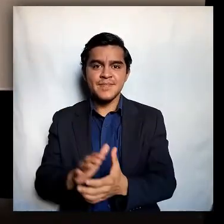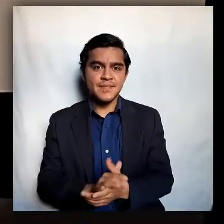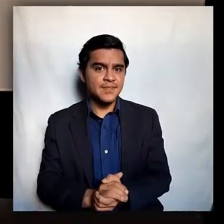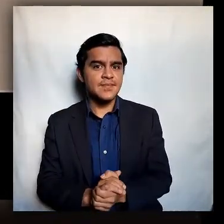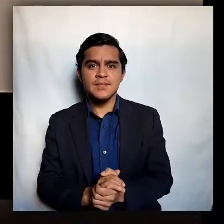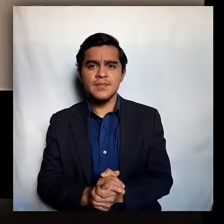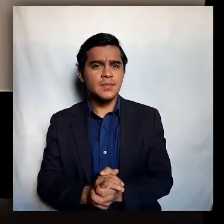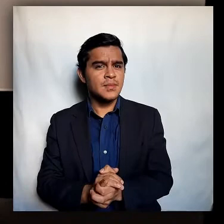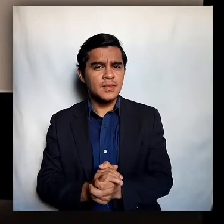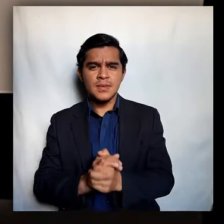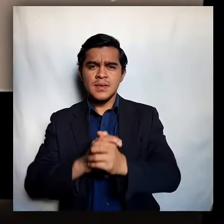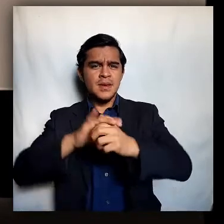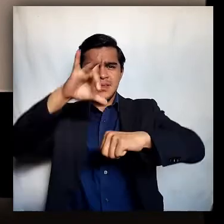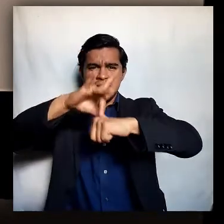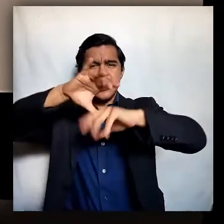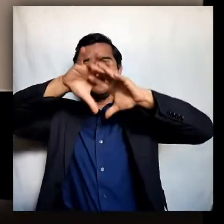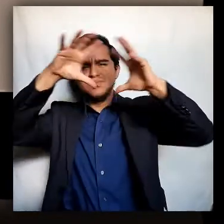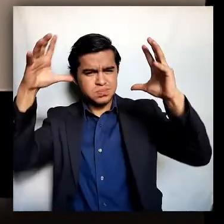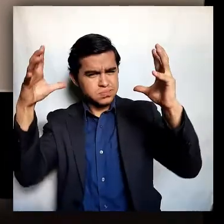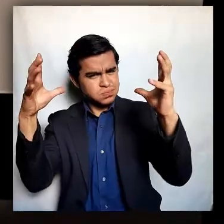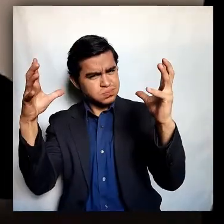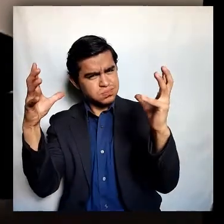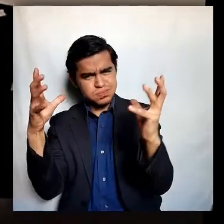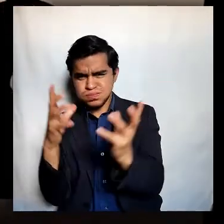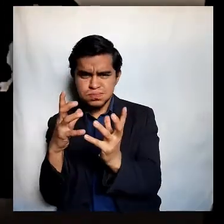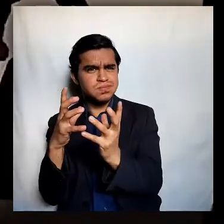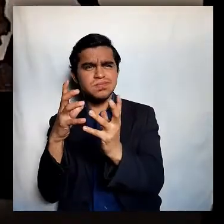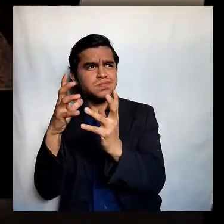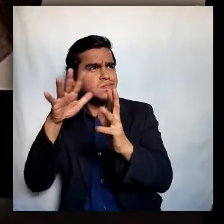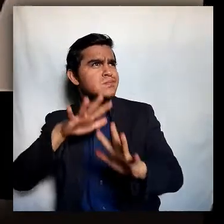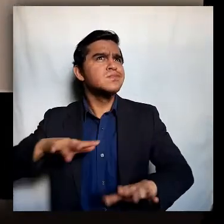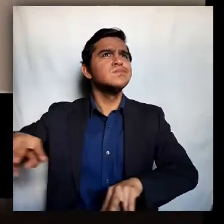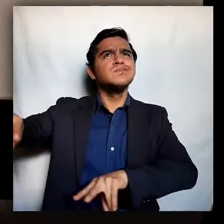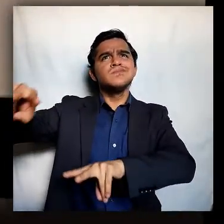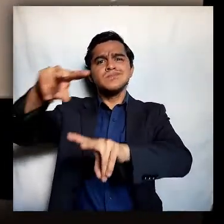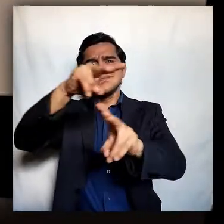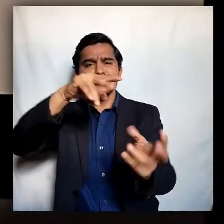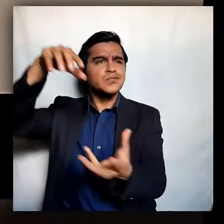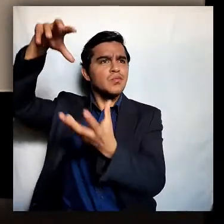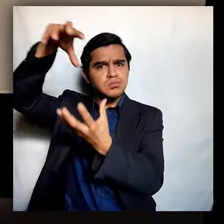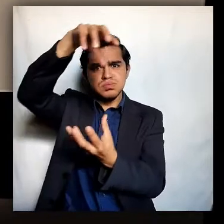y conocer los confines de la Tierra viajando en un gigantesco globo volador.